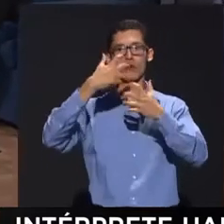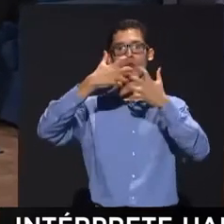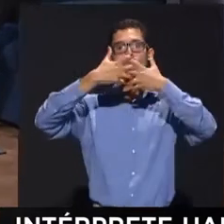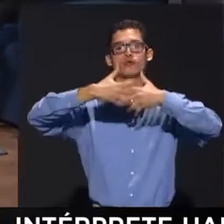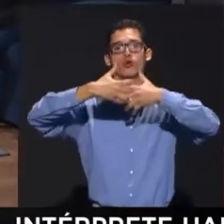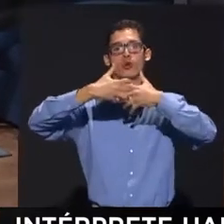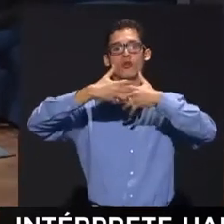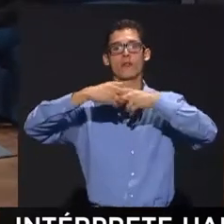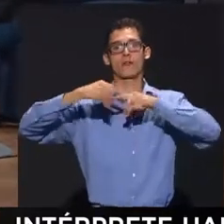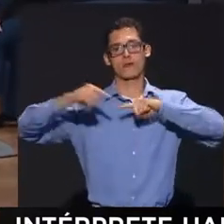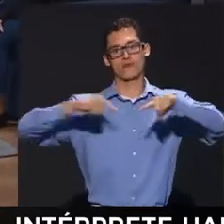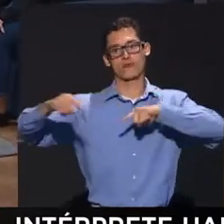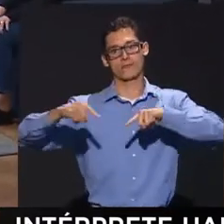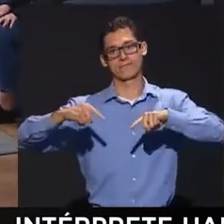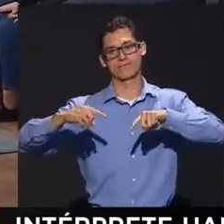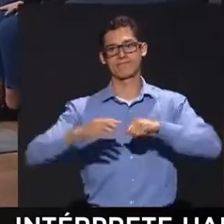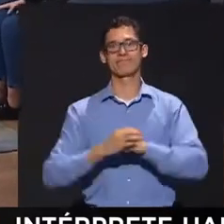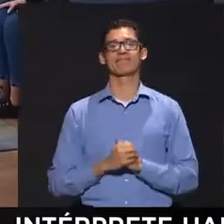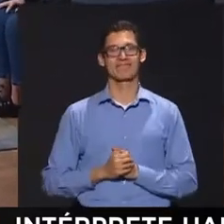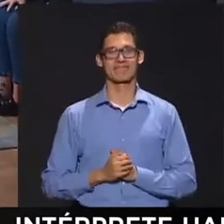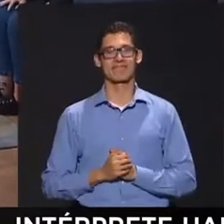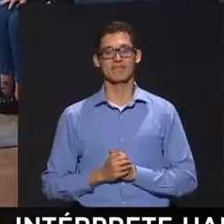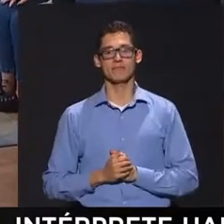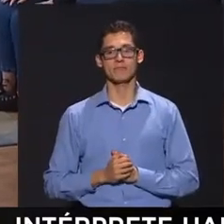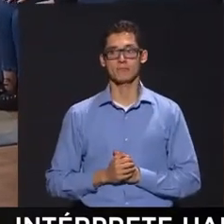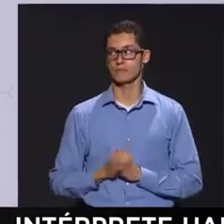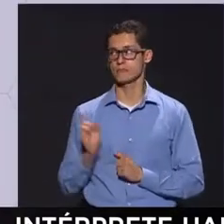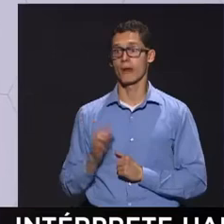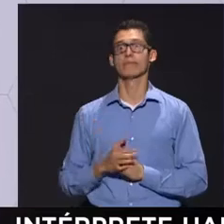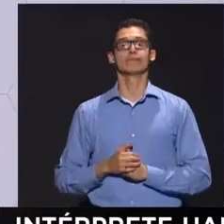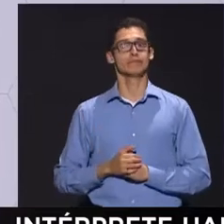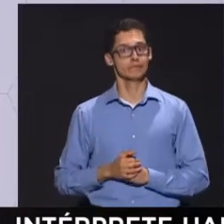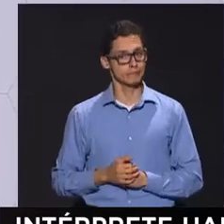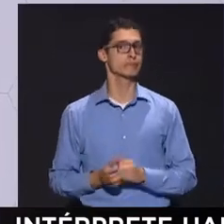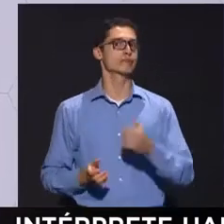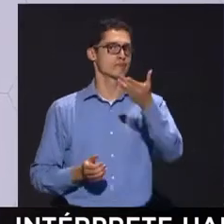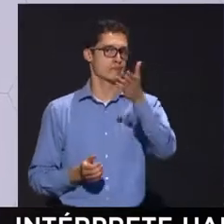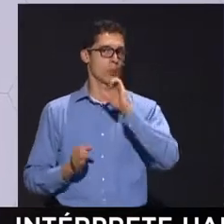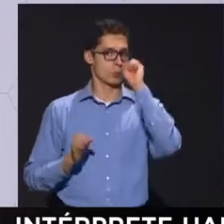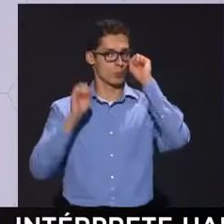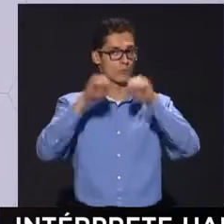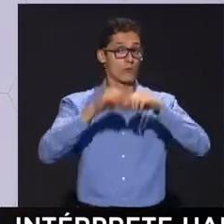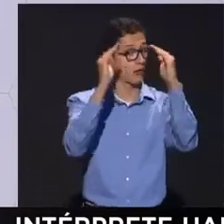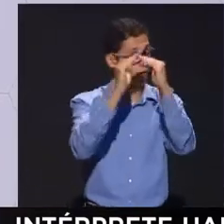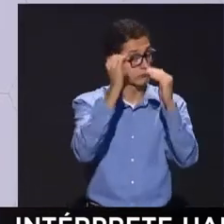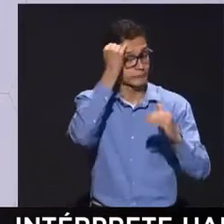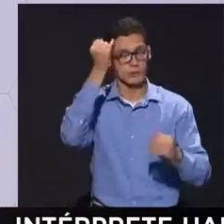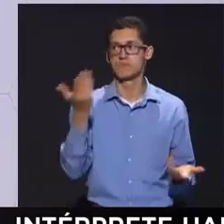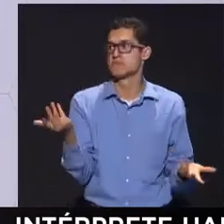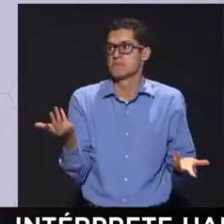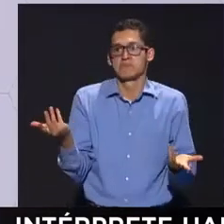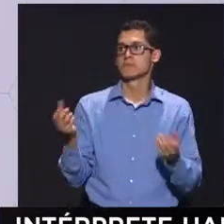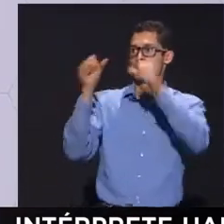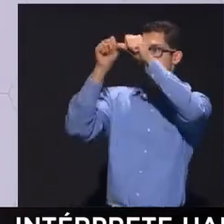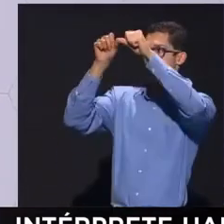muy importante y en la casa yo creo que también se pueden hacer fácil, lograr escribirlos, tenerlos en el tablero, tener como un lugar